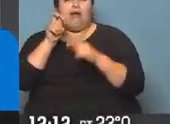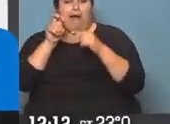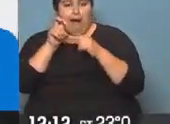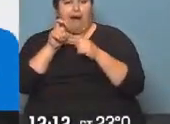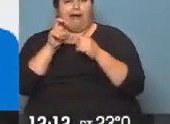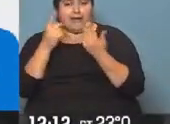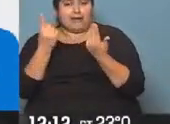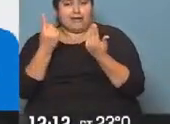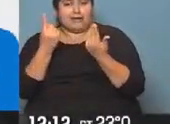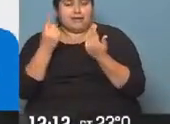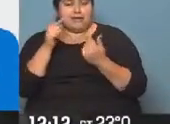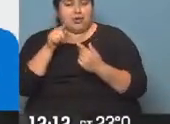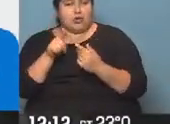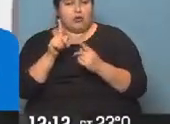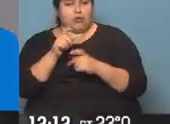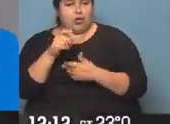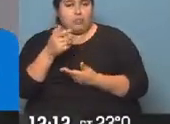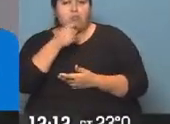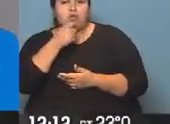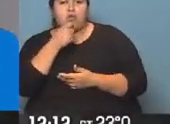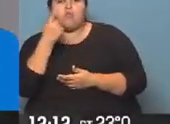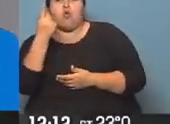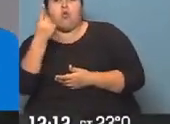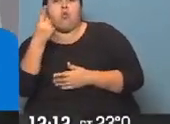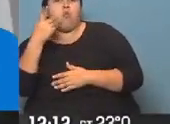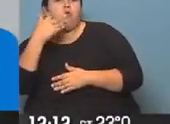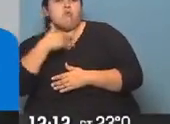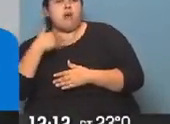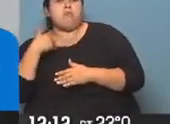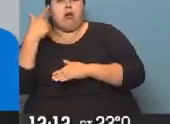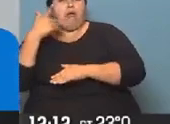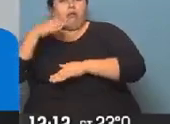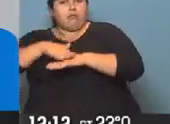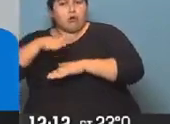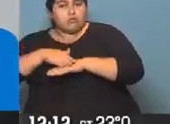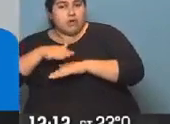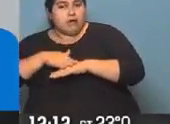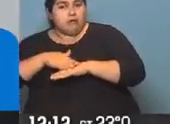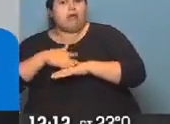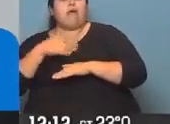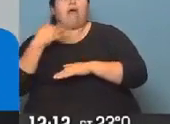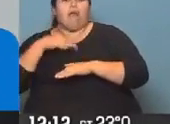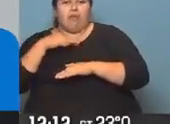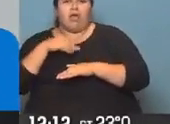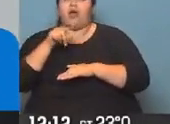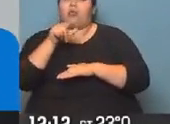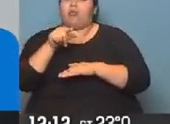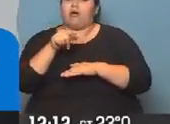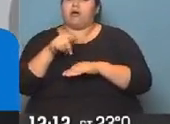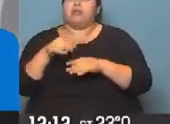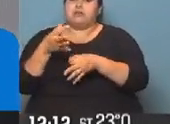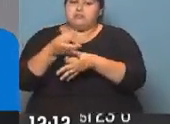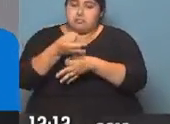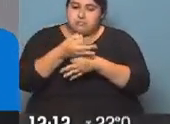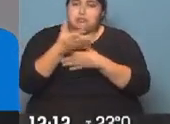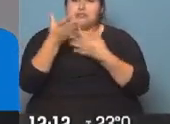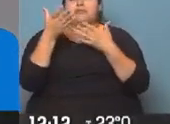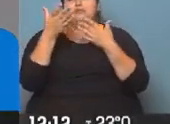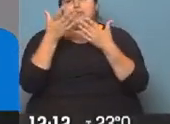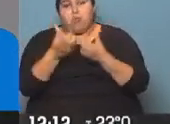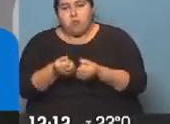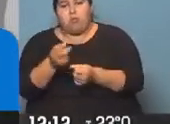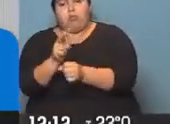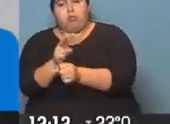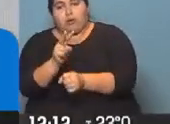hogares monoparentales, por ejemplo, con una mamá a cargo, donde además se tiene que hacer cargo de las tareas de cuidado, que no